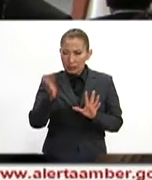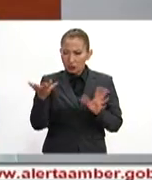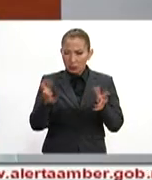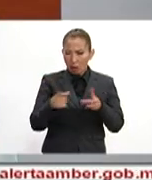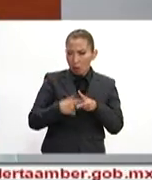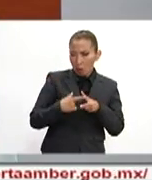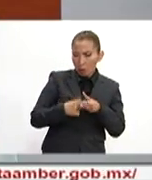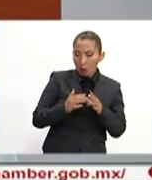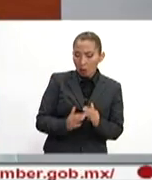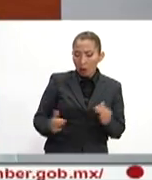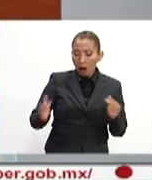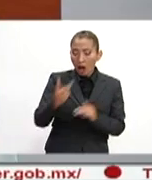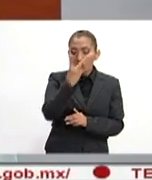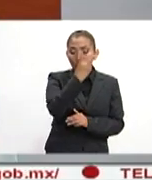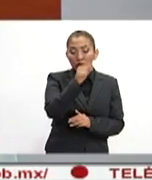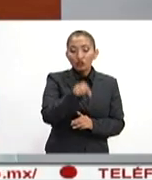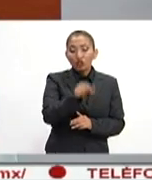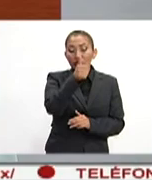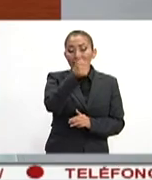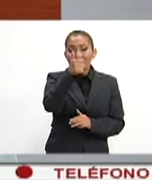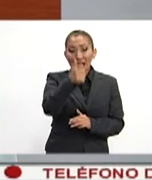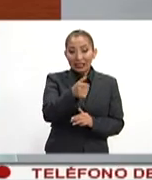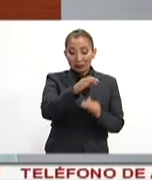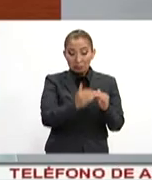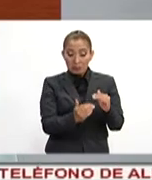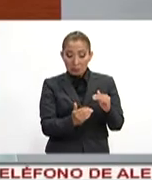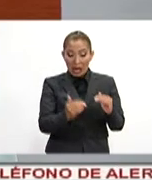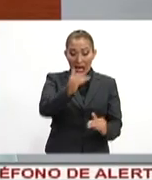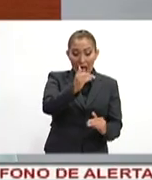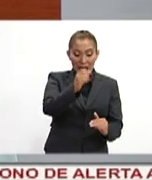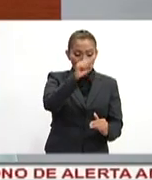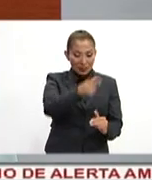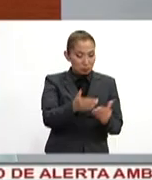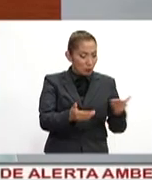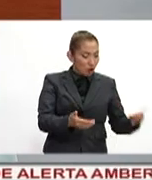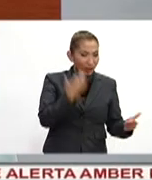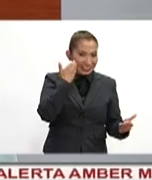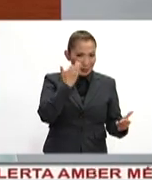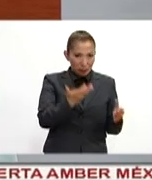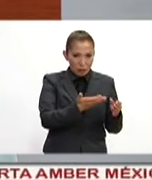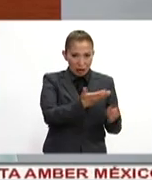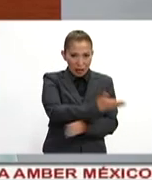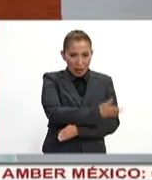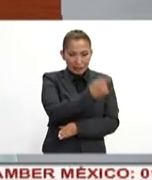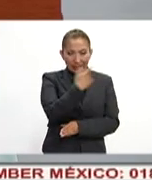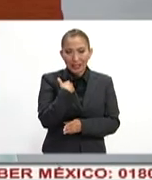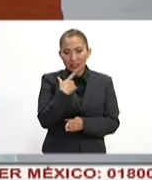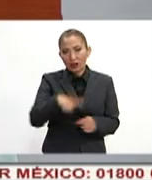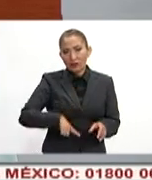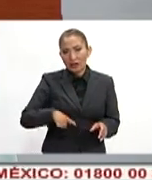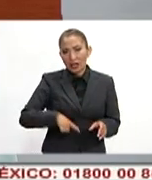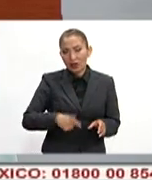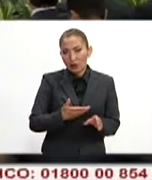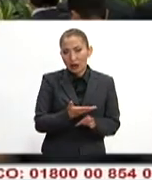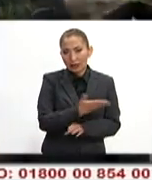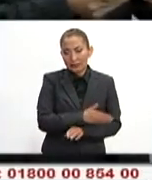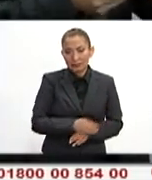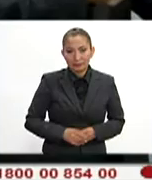cifra, es 2.6 veces mayor a la correspondiente al mismo periodo de la administración